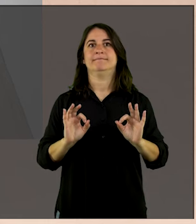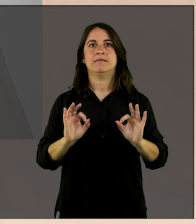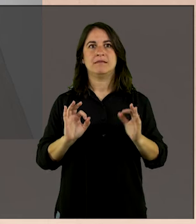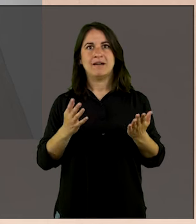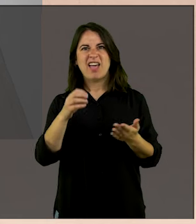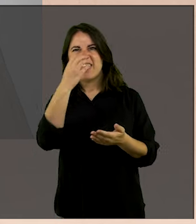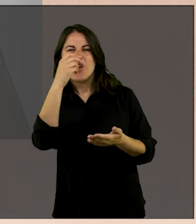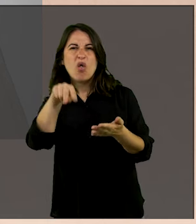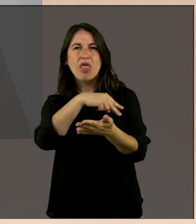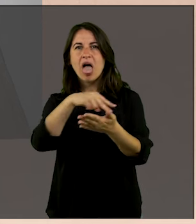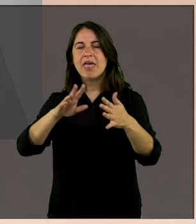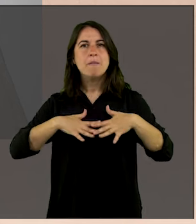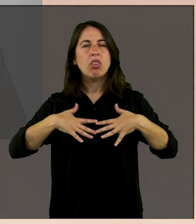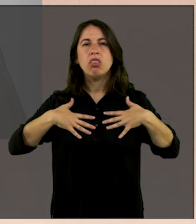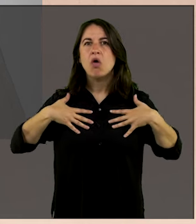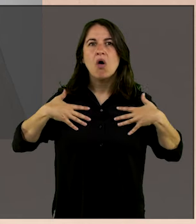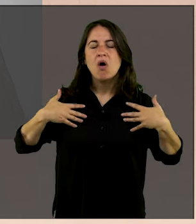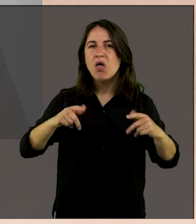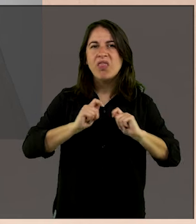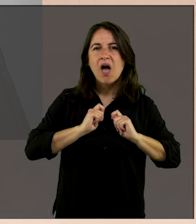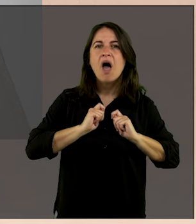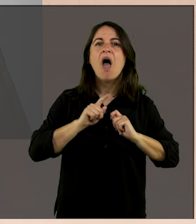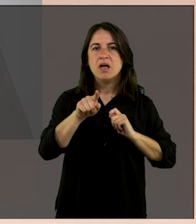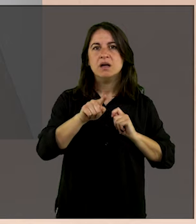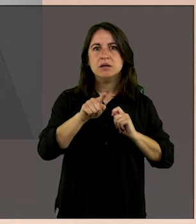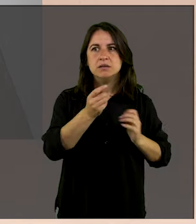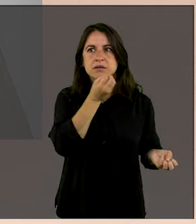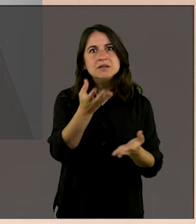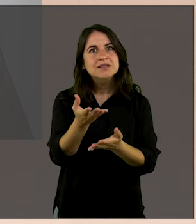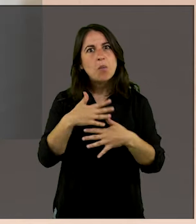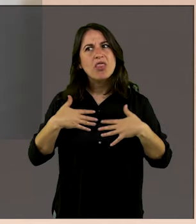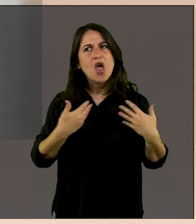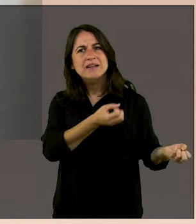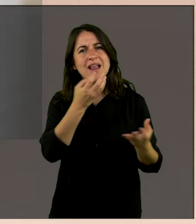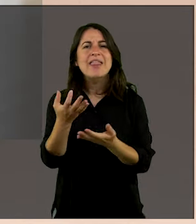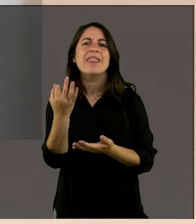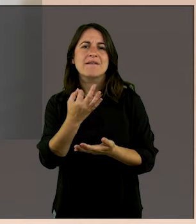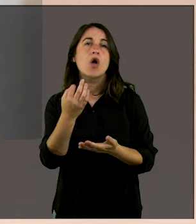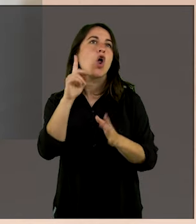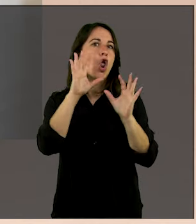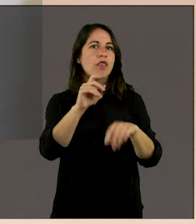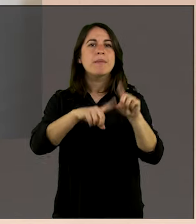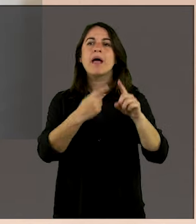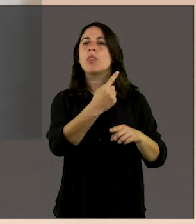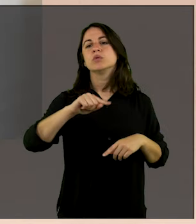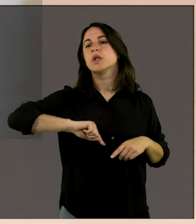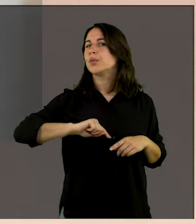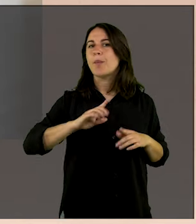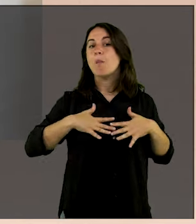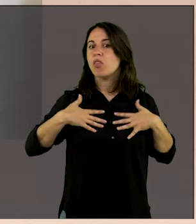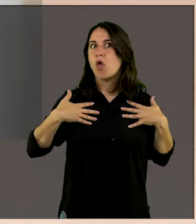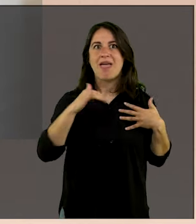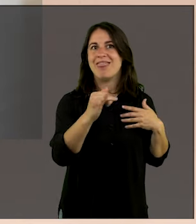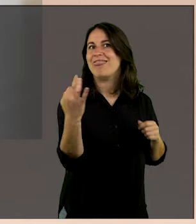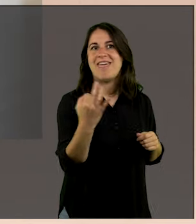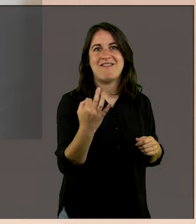y el circo o la danza es completamente emoción, entonces hay que trasladar esa emoción. Otra cosa es trasladar los sentimientos de